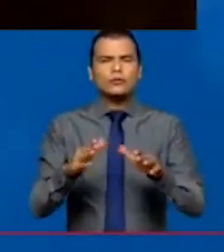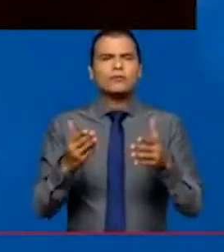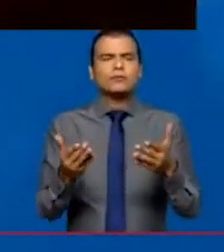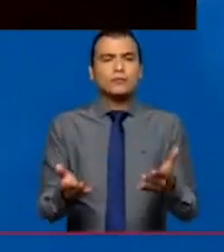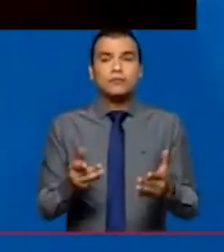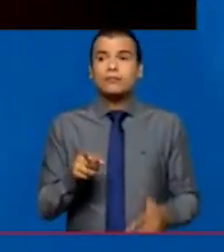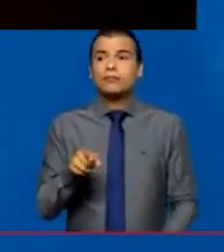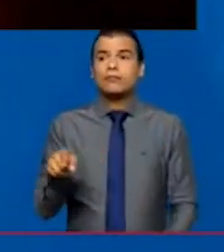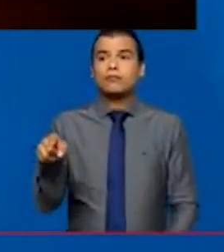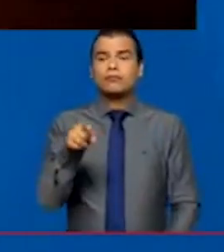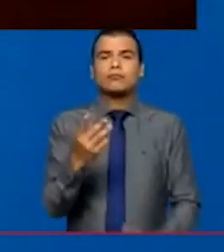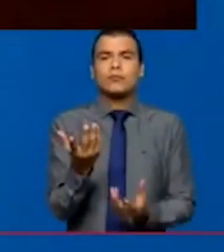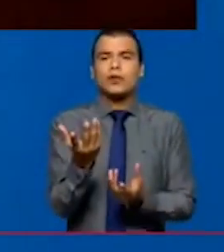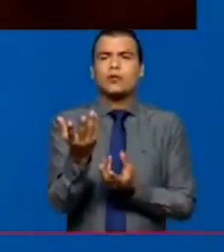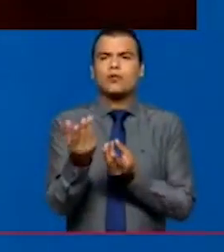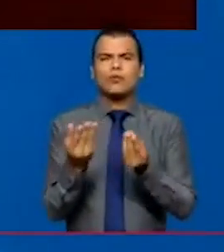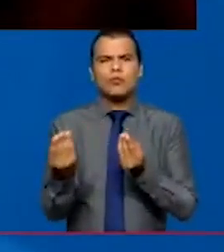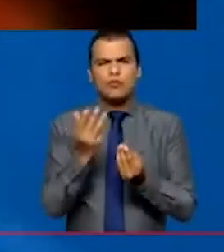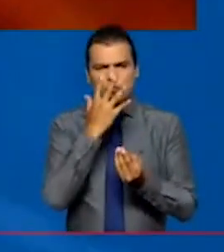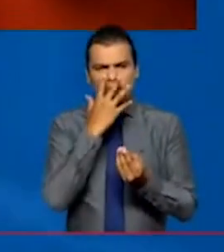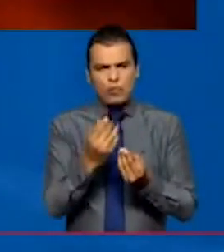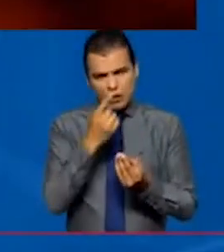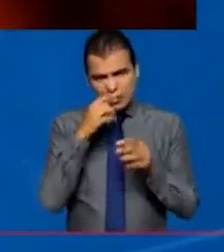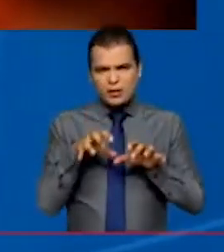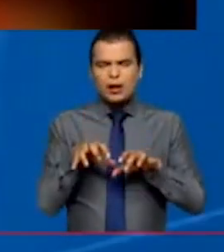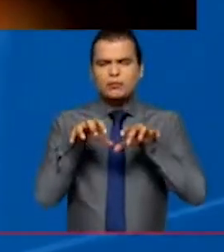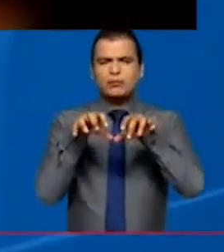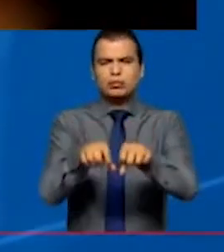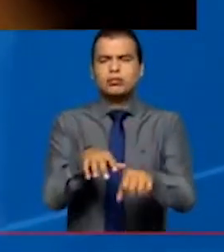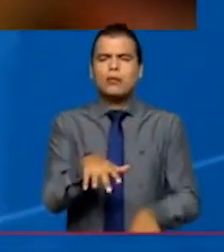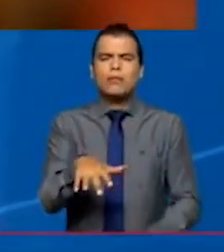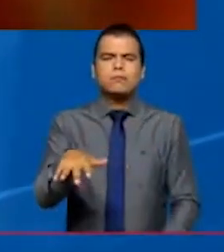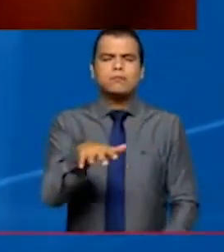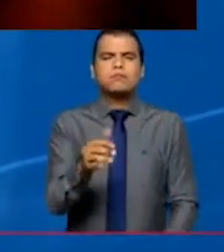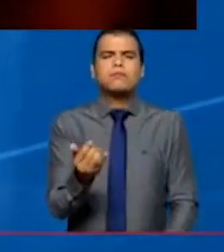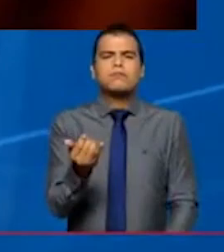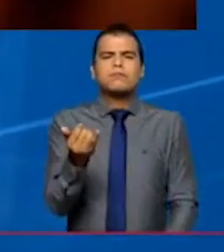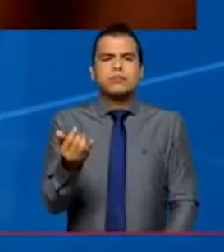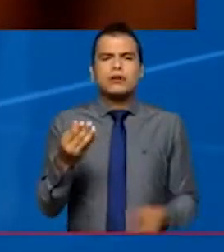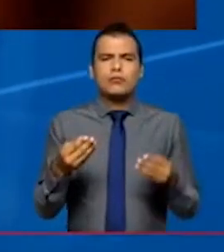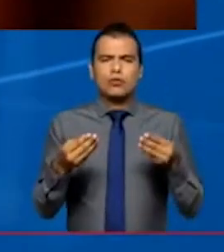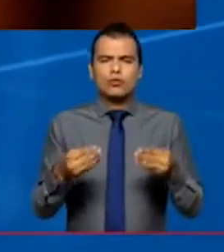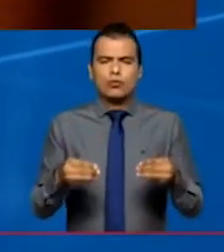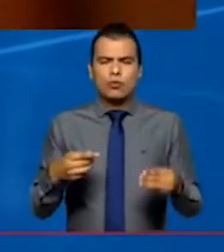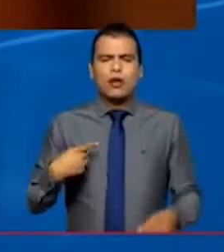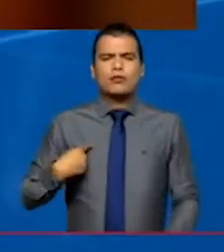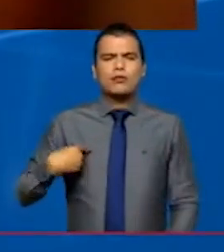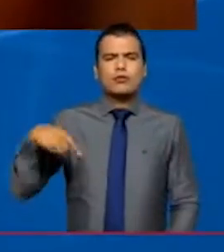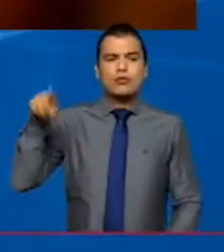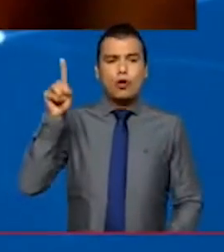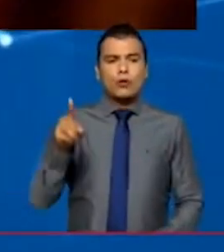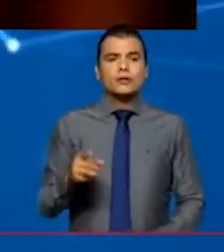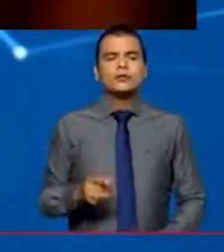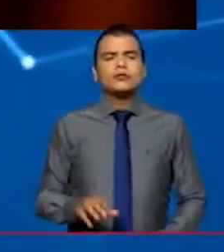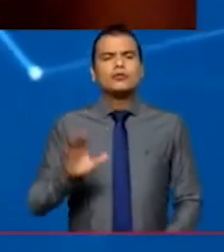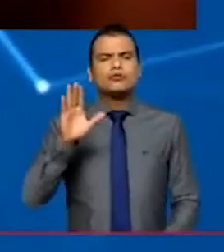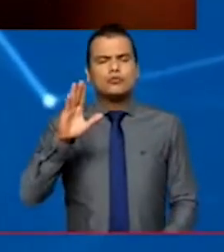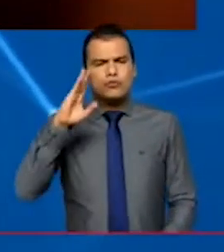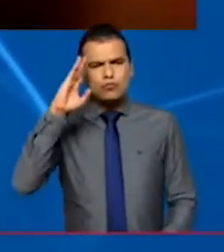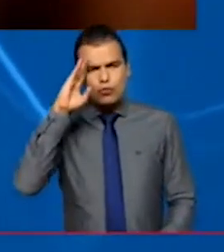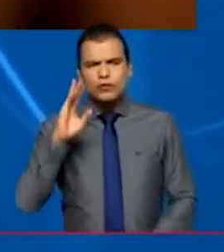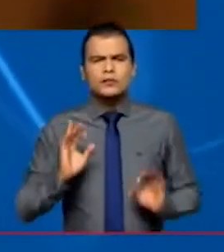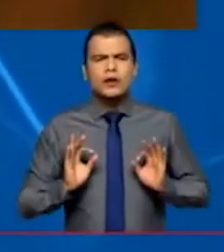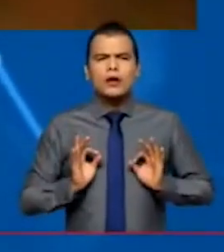ningún grupo delincuencial se crea tener el control territorial en el municipio de Tuluá. Es por esto que todas las capacidades de ejército y policía